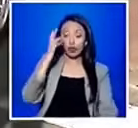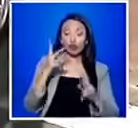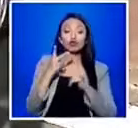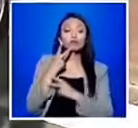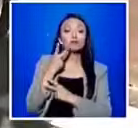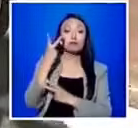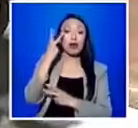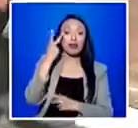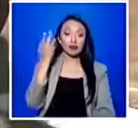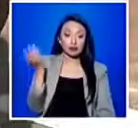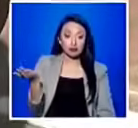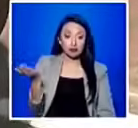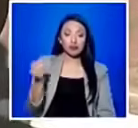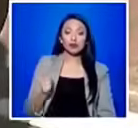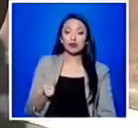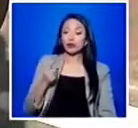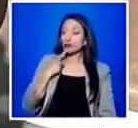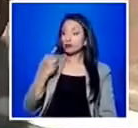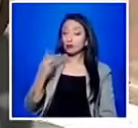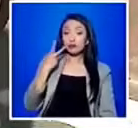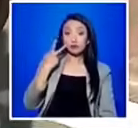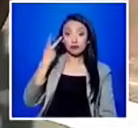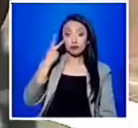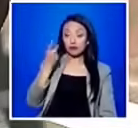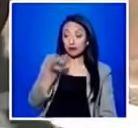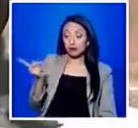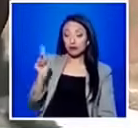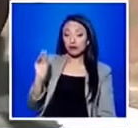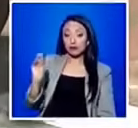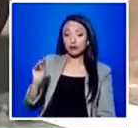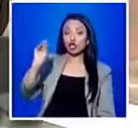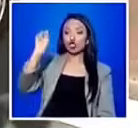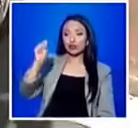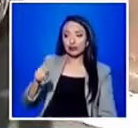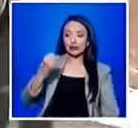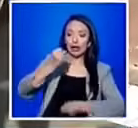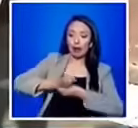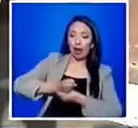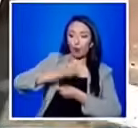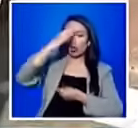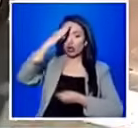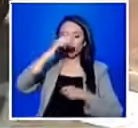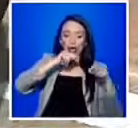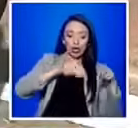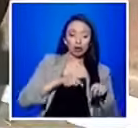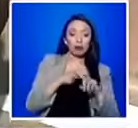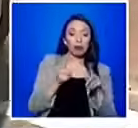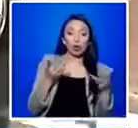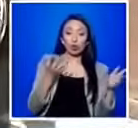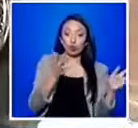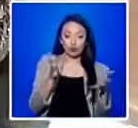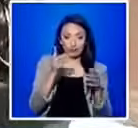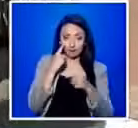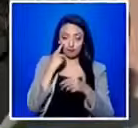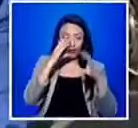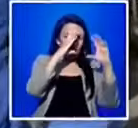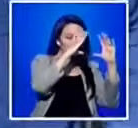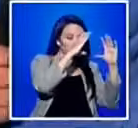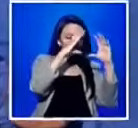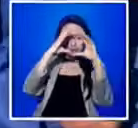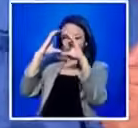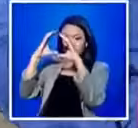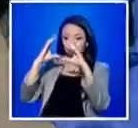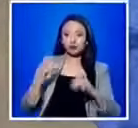familia, porque si bien se les había dicho anteriormente que se van a ejecutar operativos acá, pero vamos a mostrarles cuando